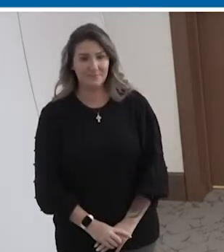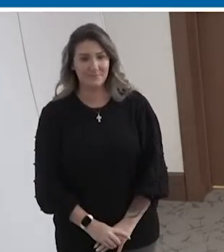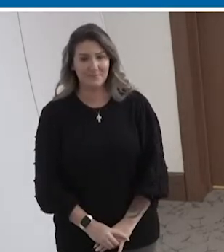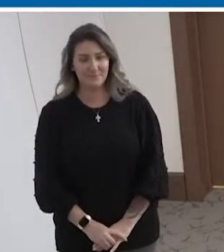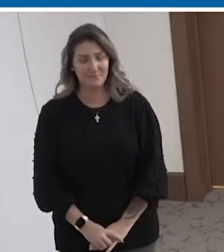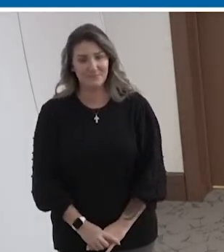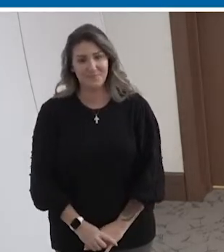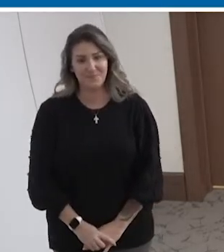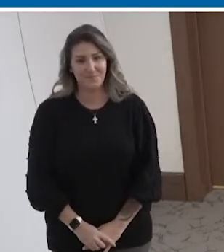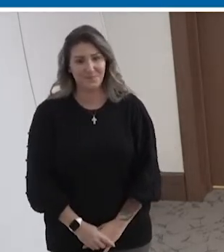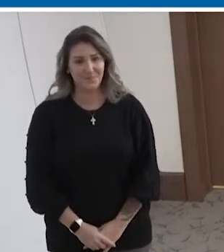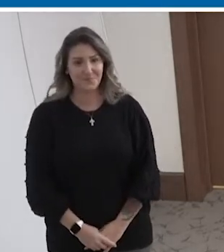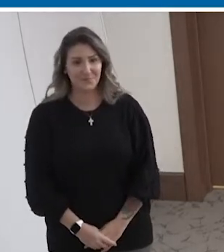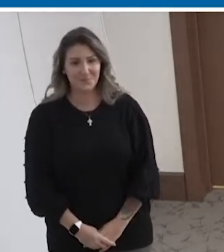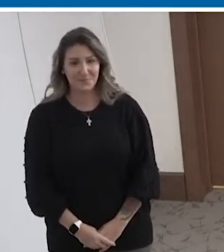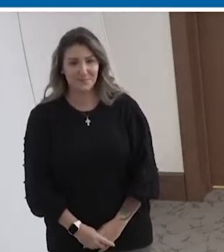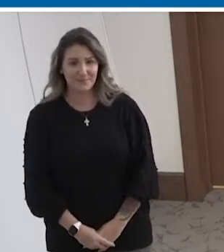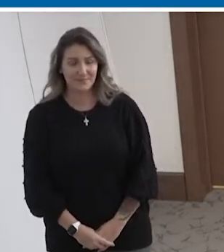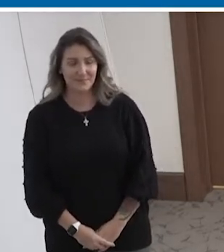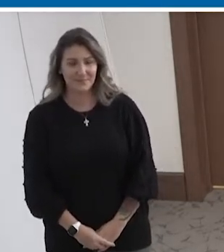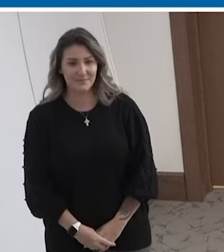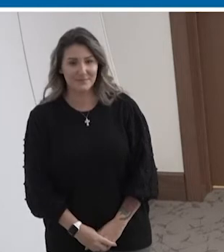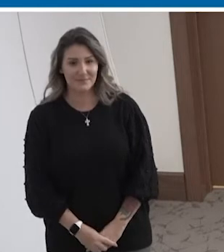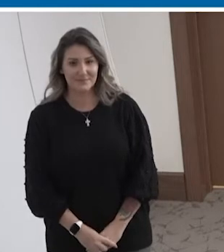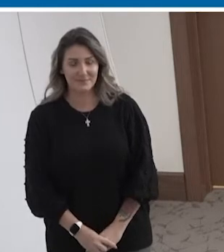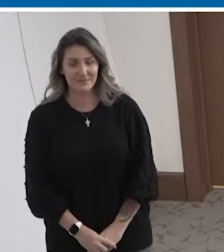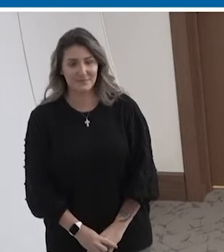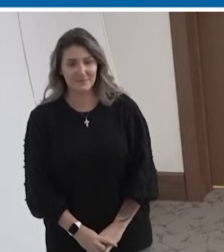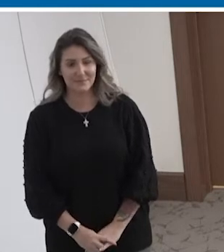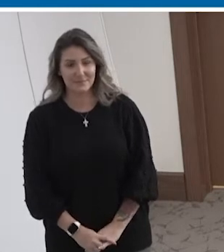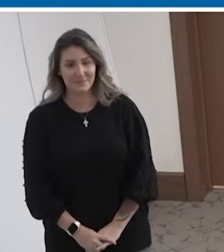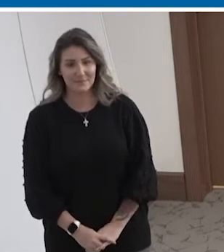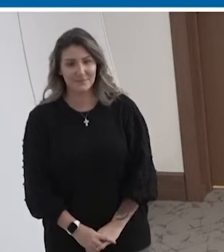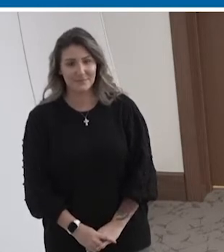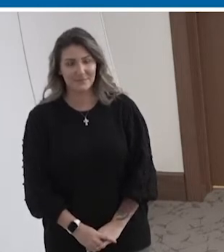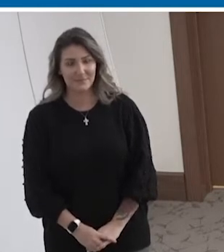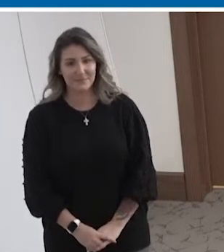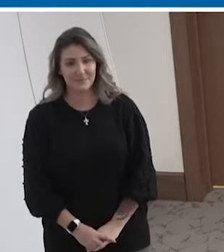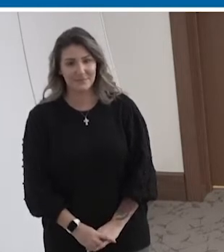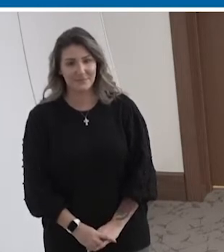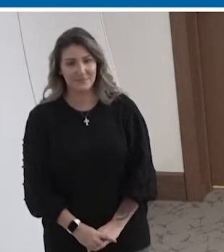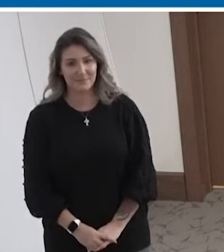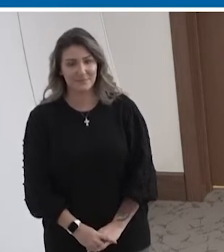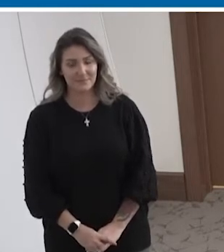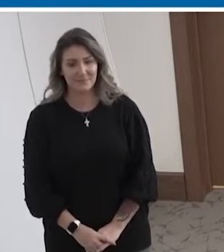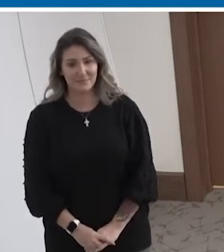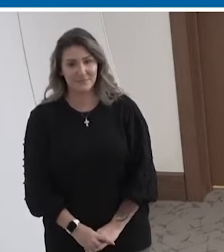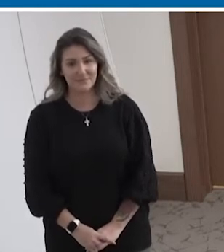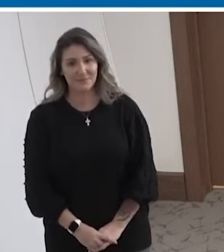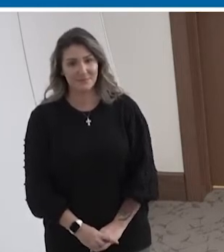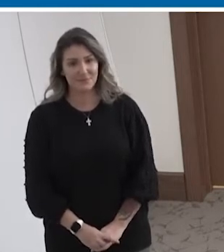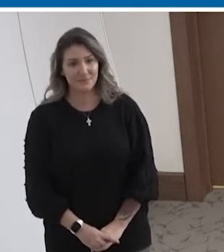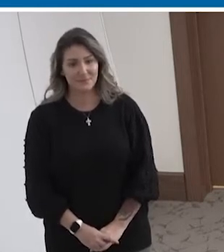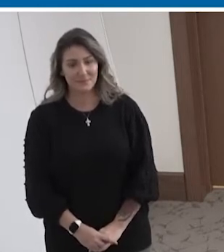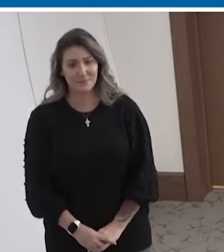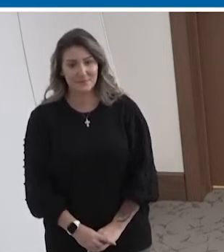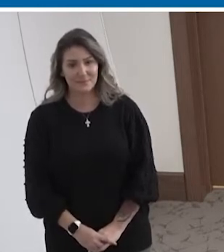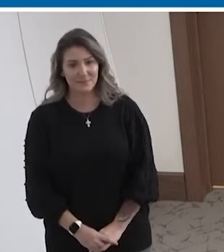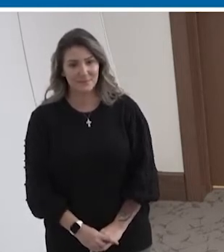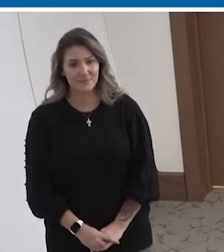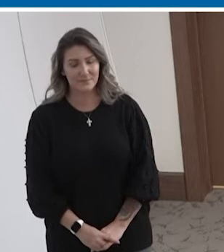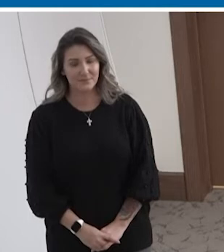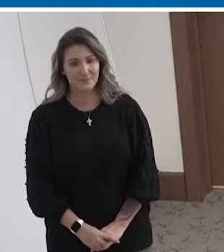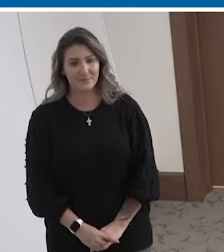los exámenes o evaluaciones, el aprendizaje y las consultas en las